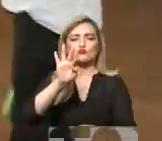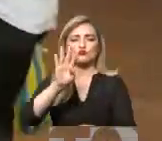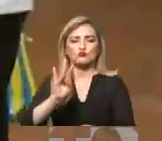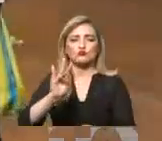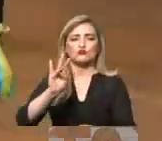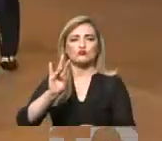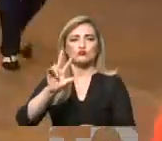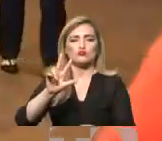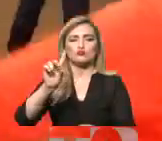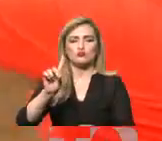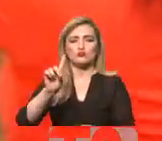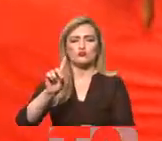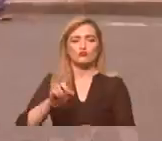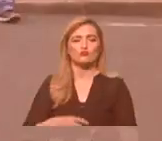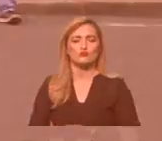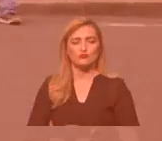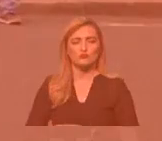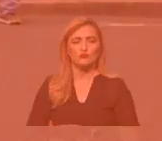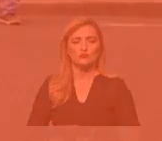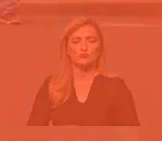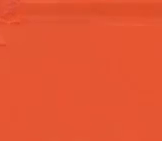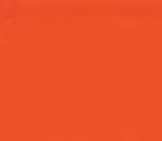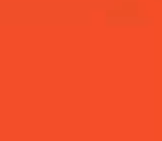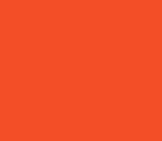mil 731 casos vale